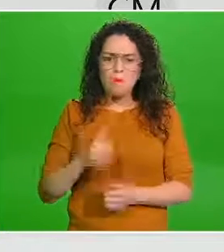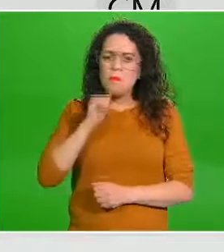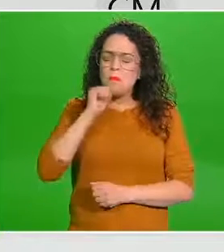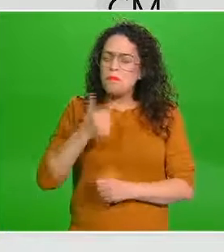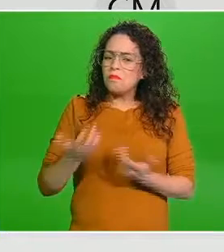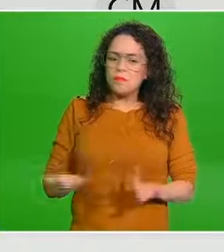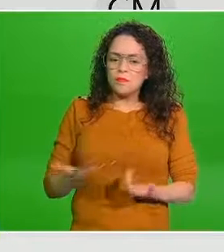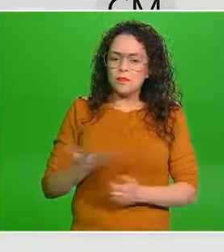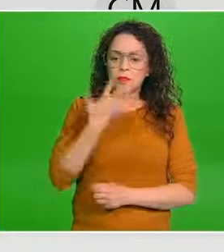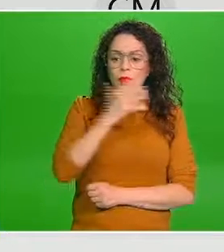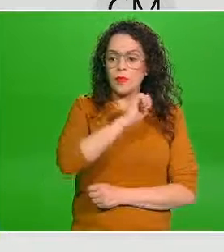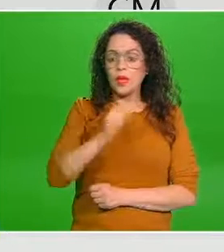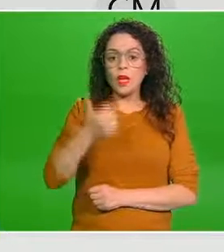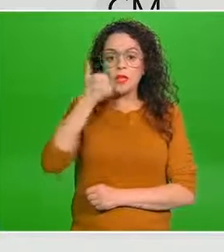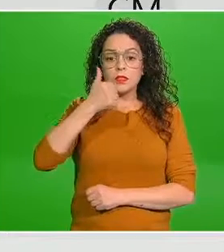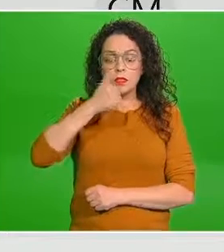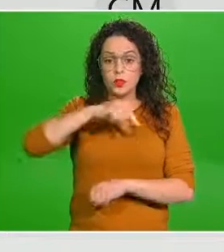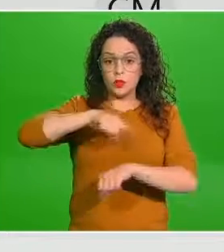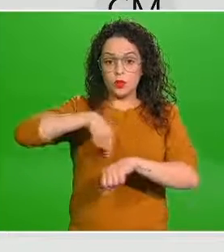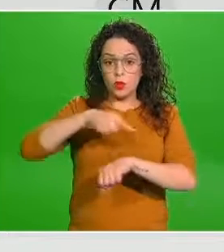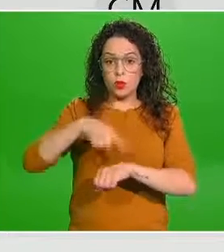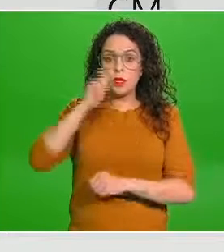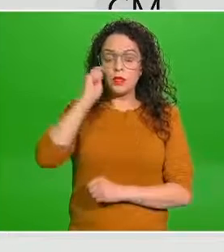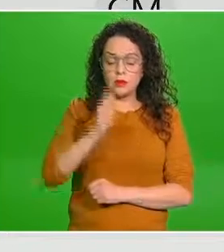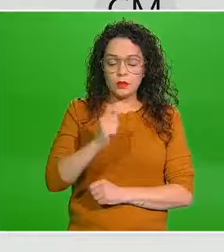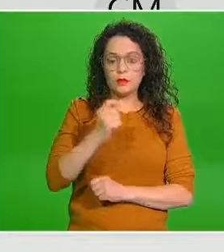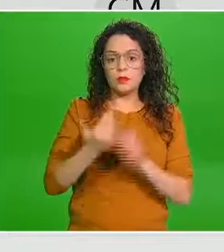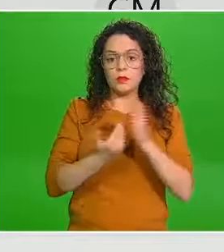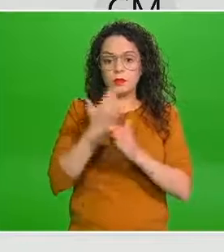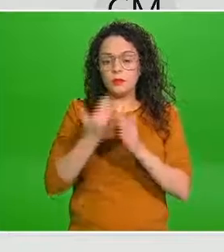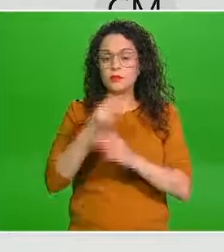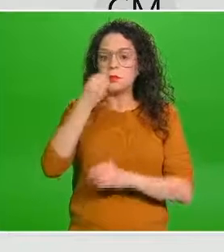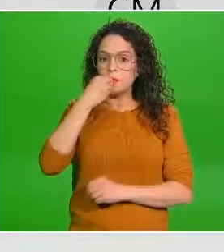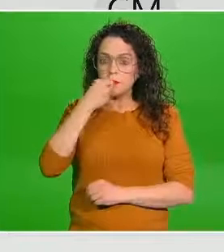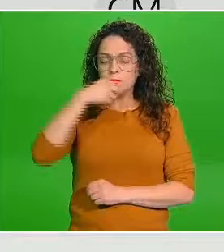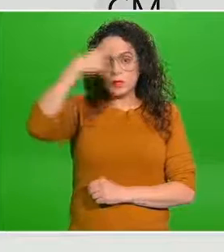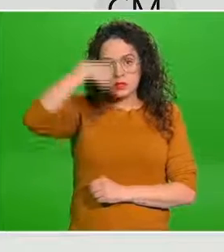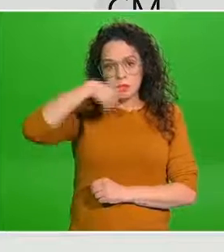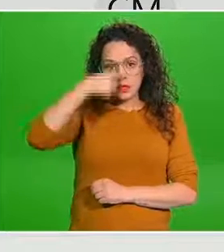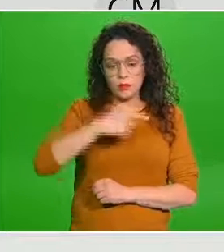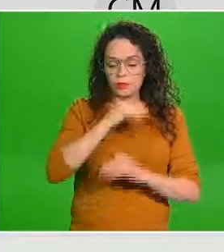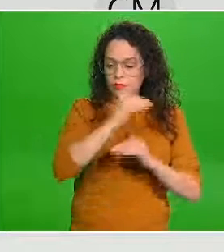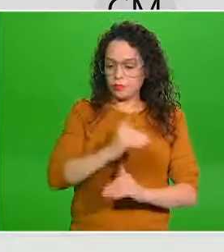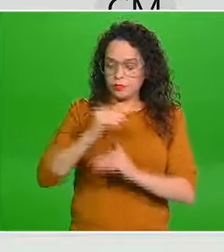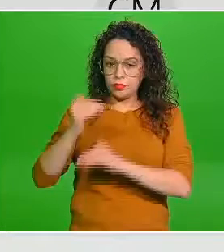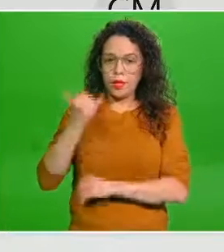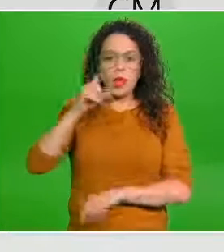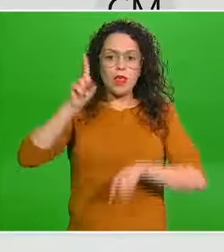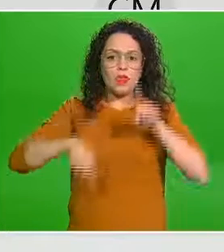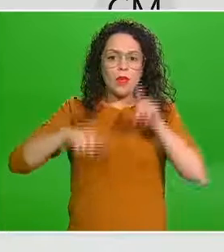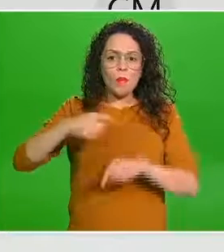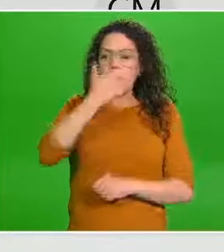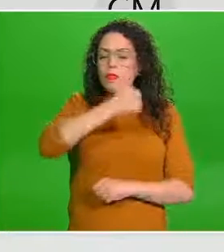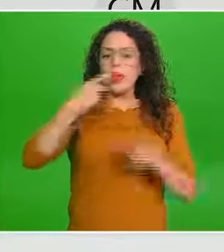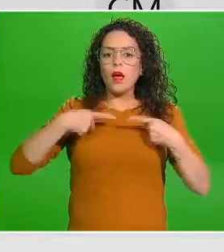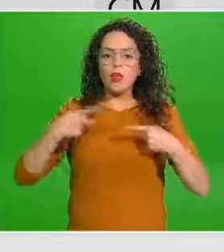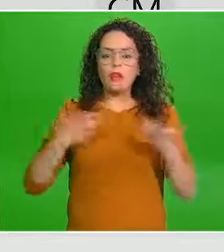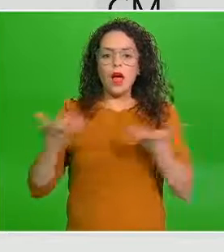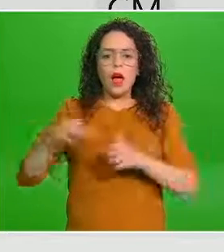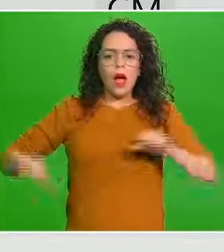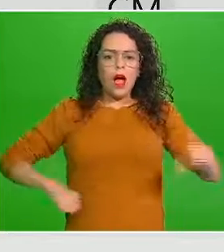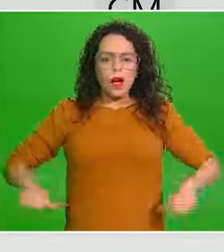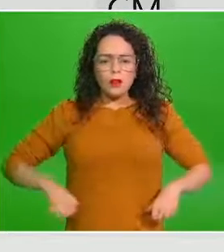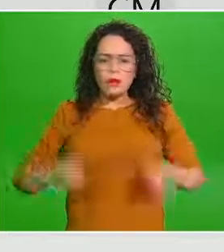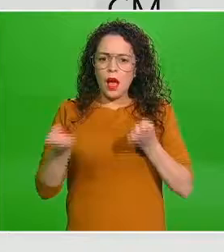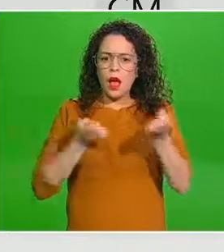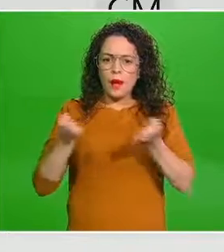5 a 6 horas entre desayuno, comida y cena, y de acuerdo a la actividad física de cada persona se manejarán